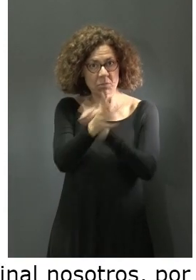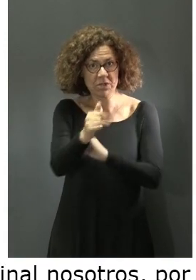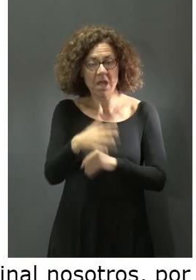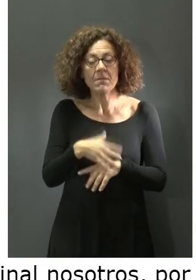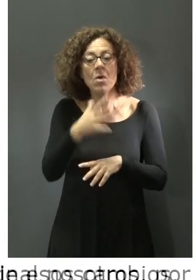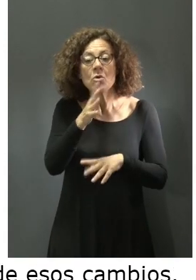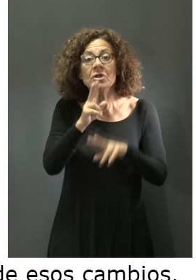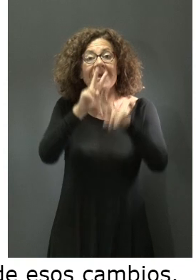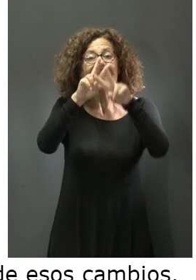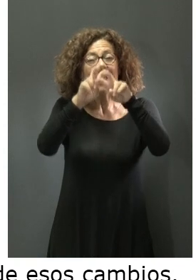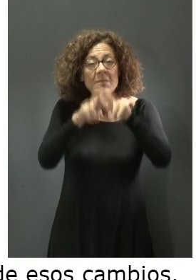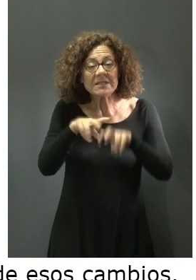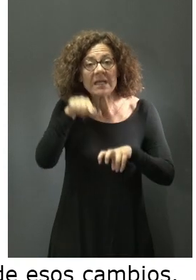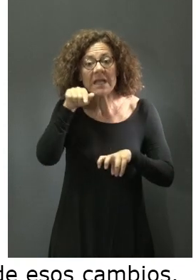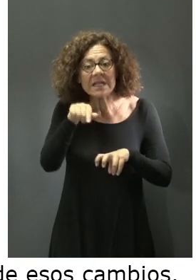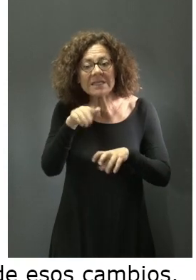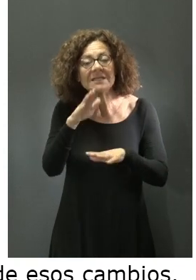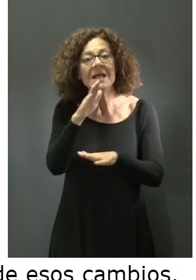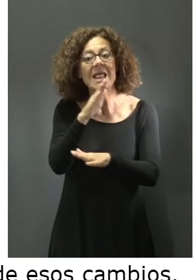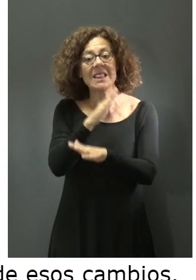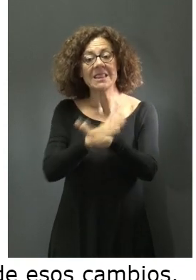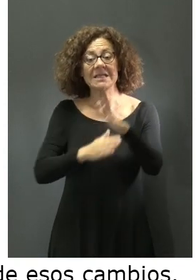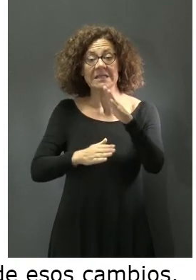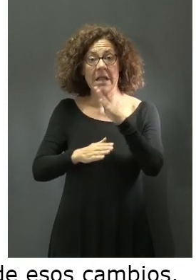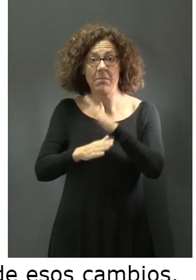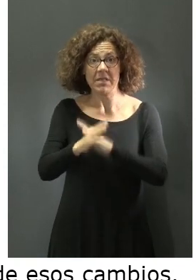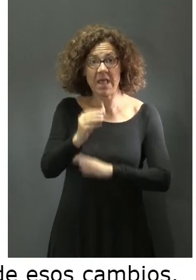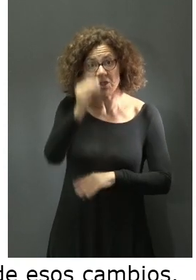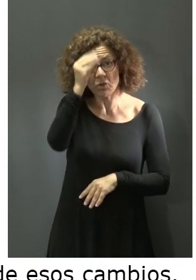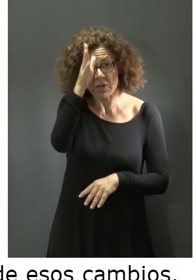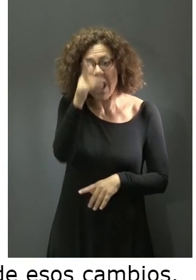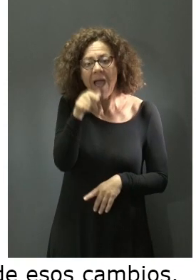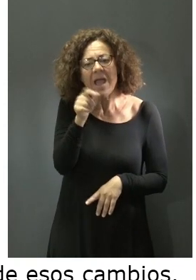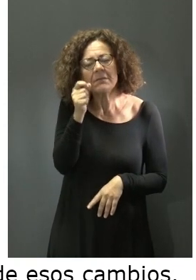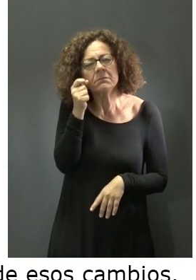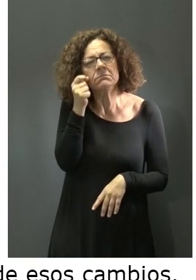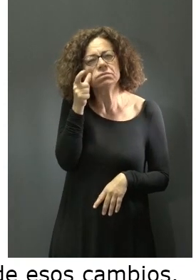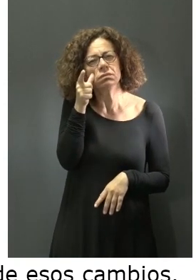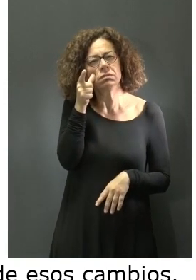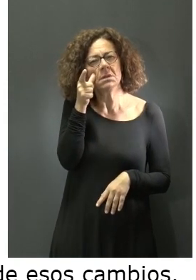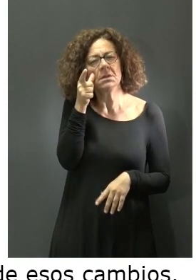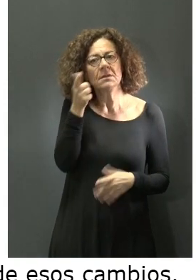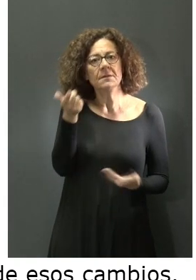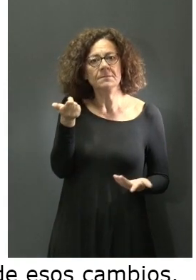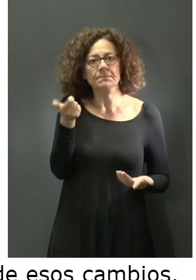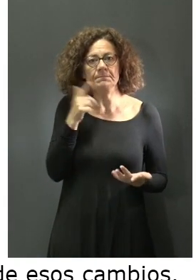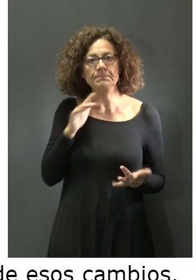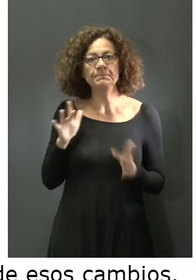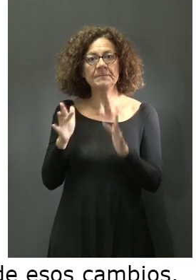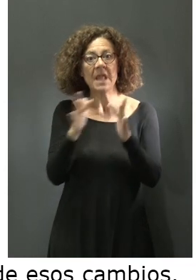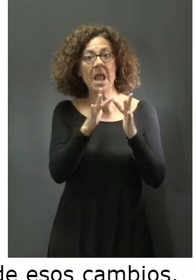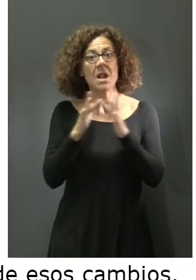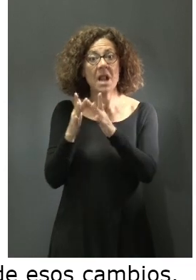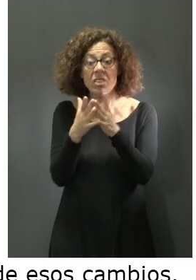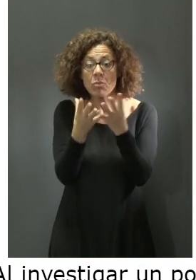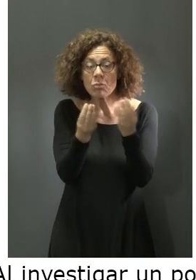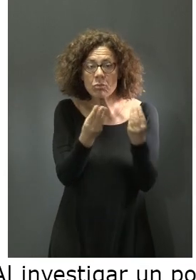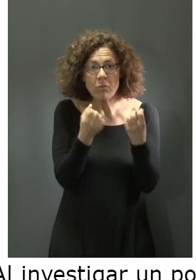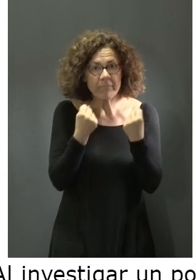investigar un poco las discapacidades cognitivas, sí que te das cuenta de que están muy relacionadas entre